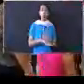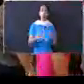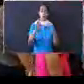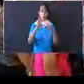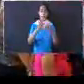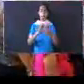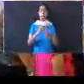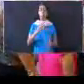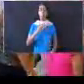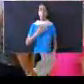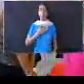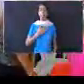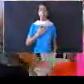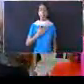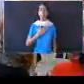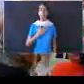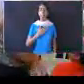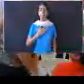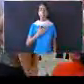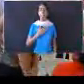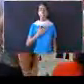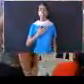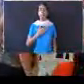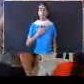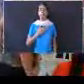venida